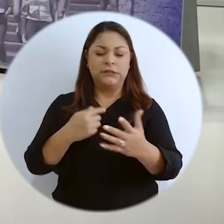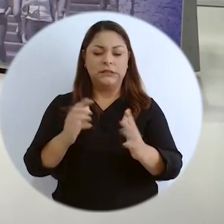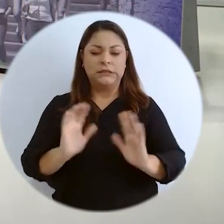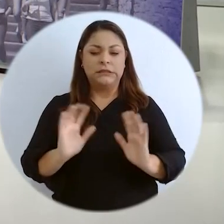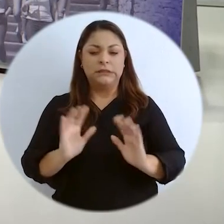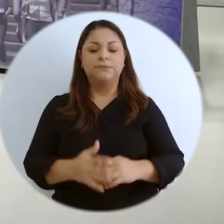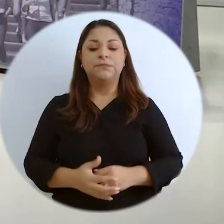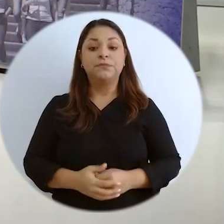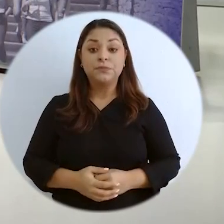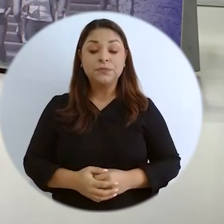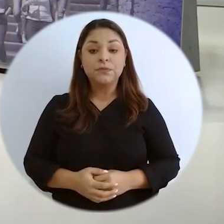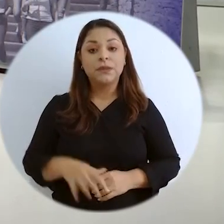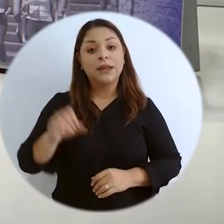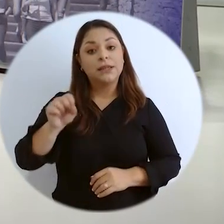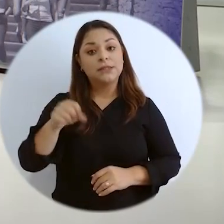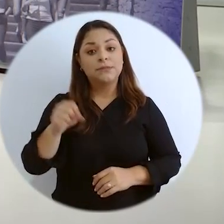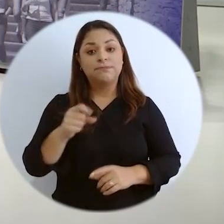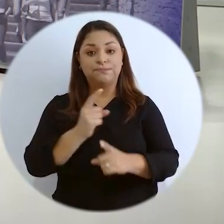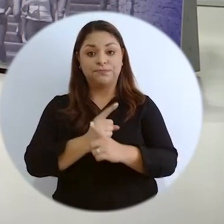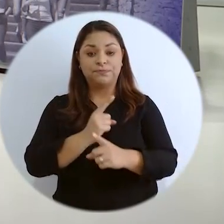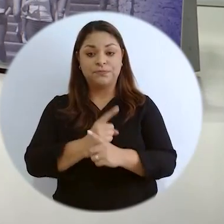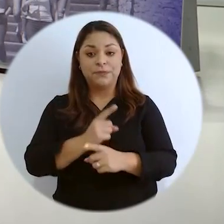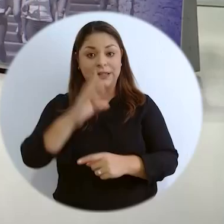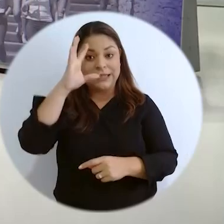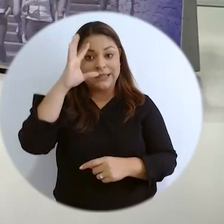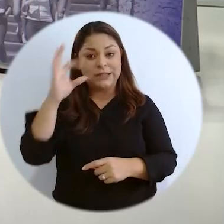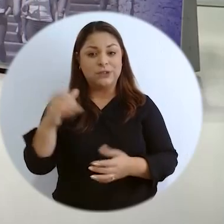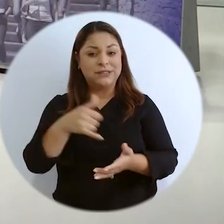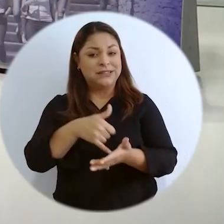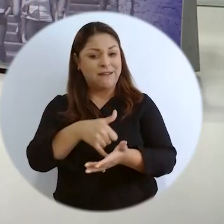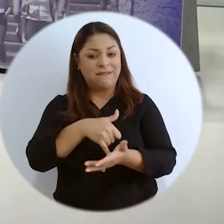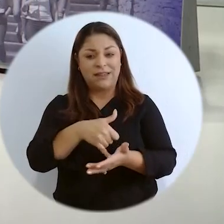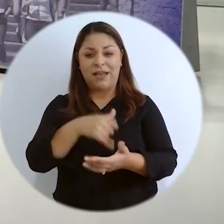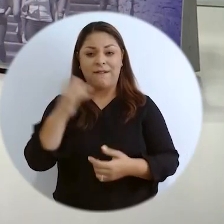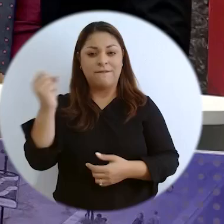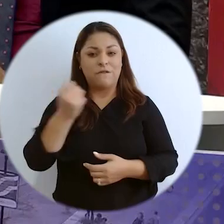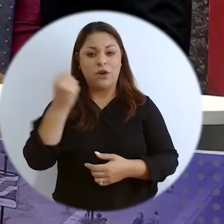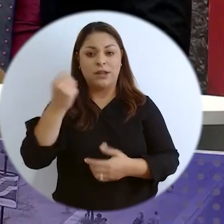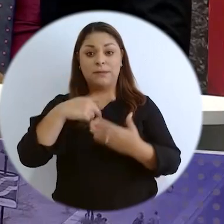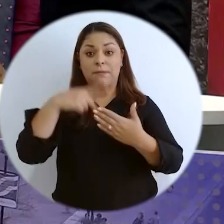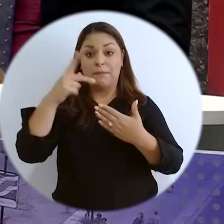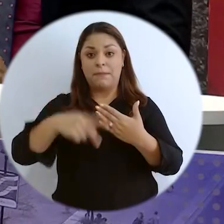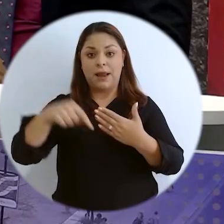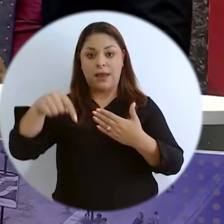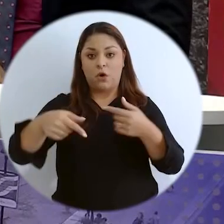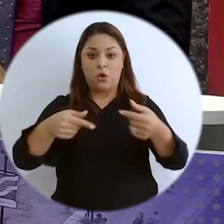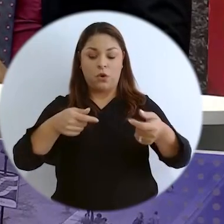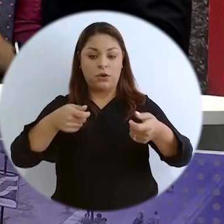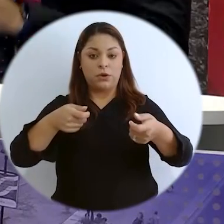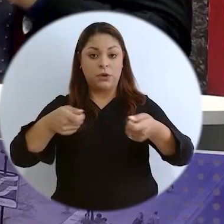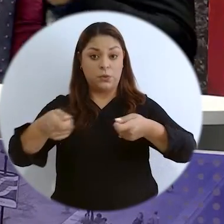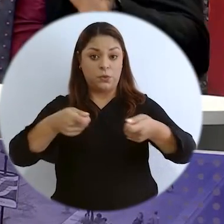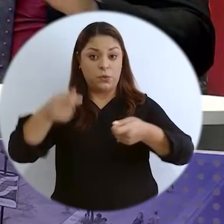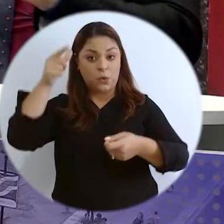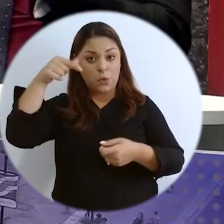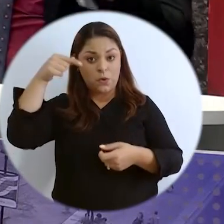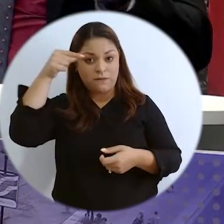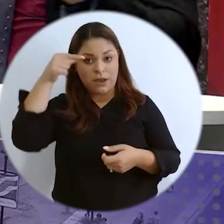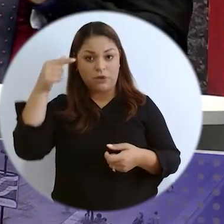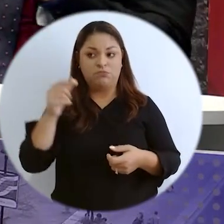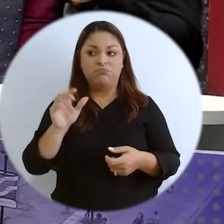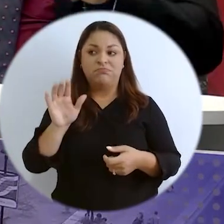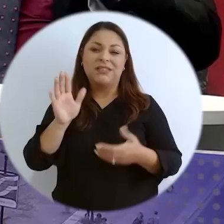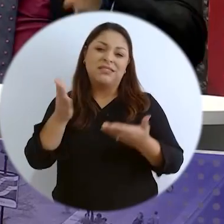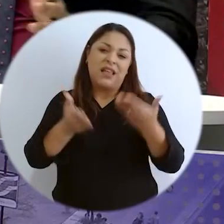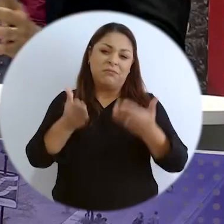presidente. Sí, yo creo que, digamos, la principal debilidad que tiene el plan de gobierno, más allá de los objetivos y